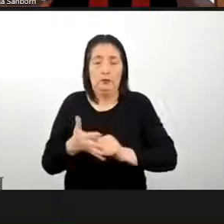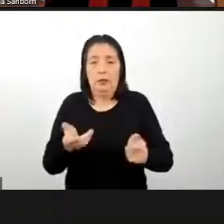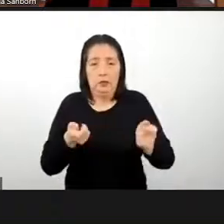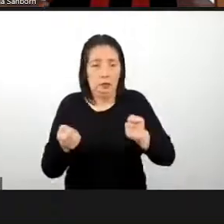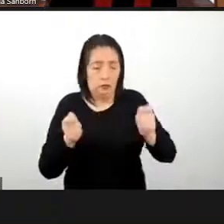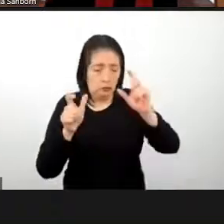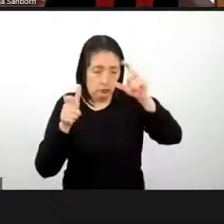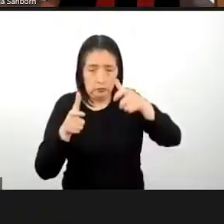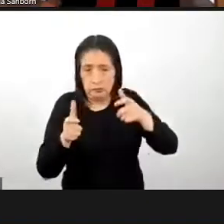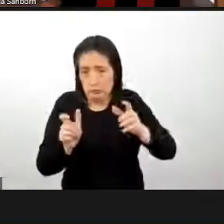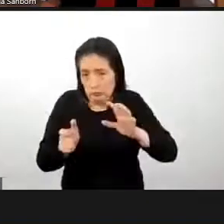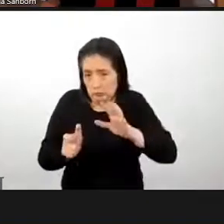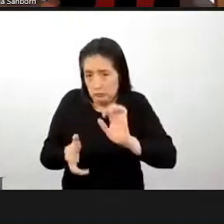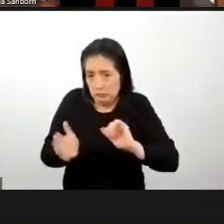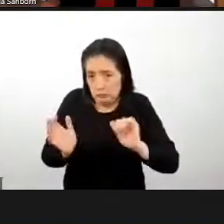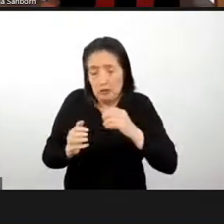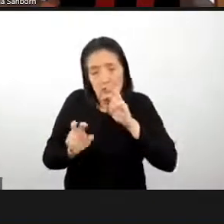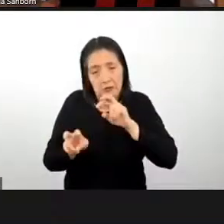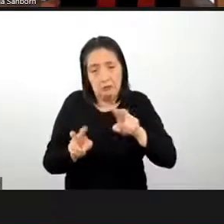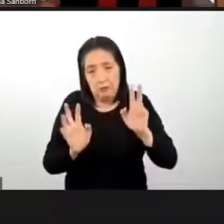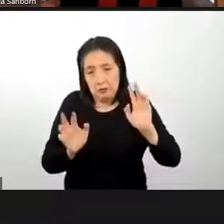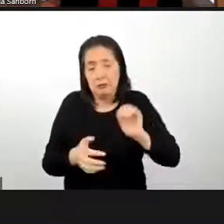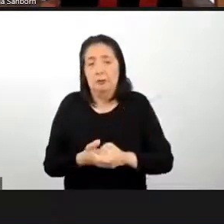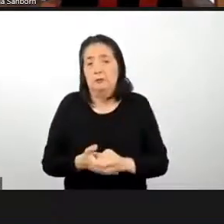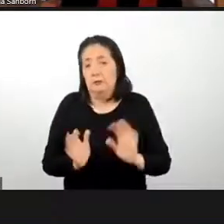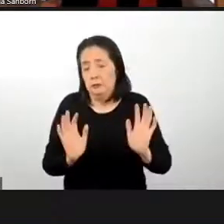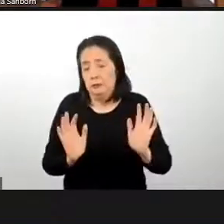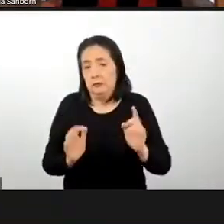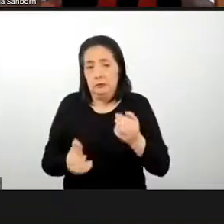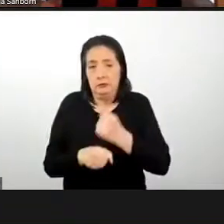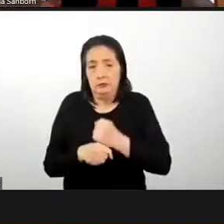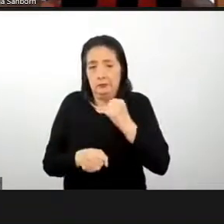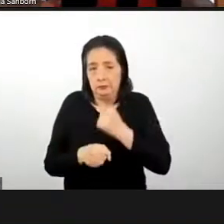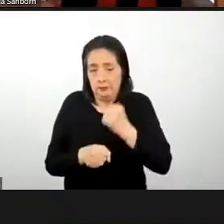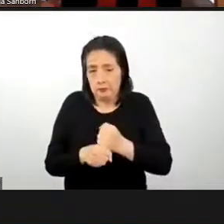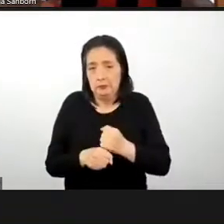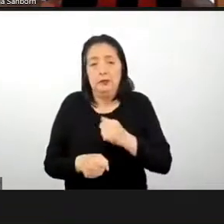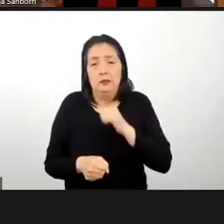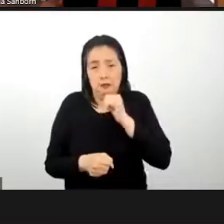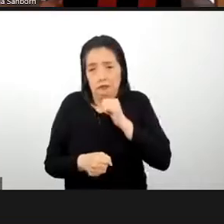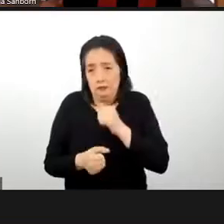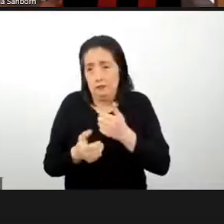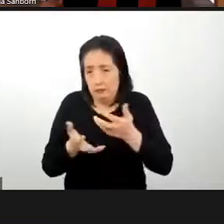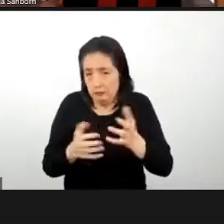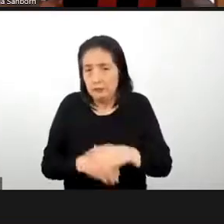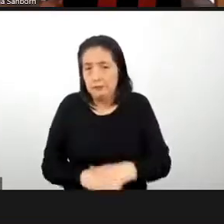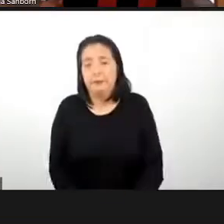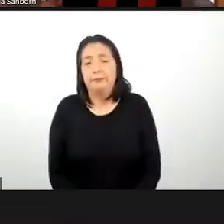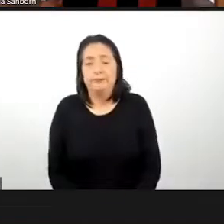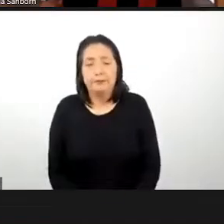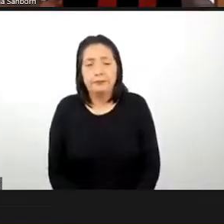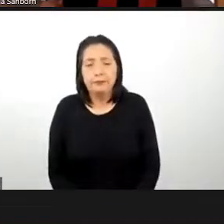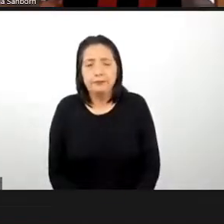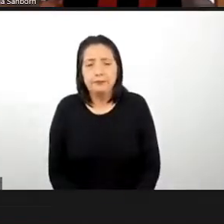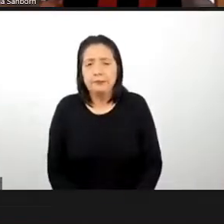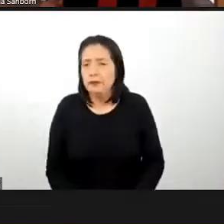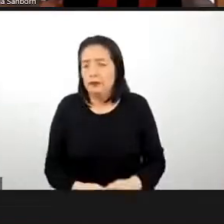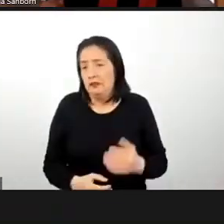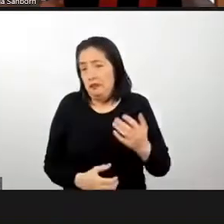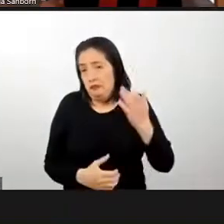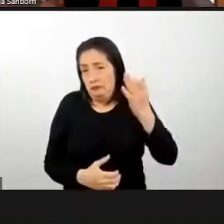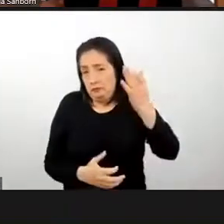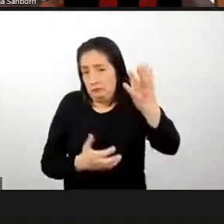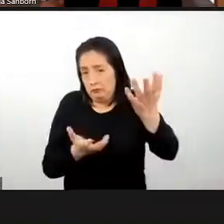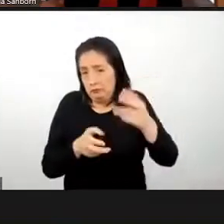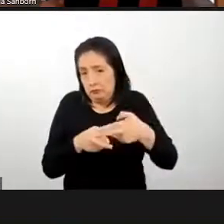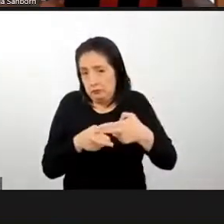parlamentarios y judiciales. Eso hay que verlo y, por tanto, es un trabajo que tenemos pendiente en el inmediato futuro, ¿no?